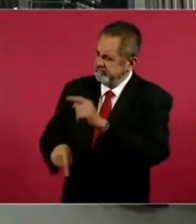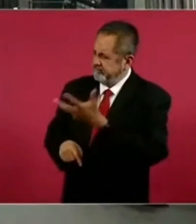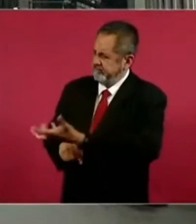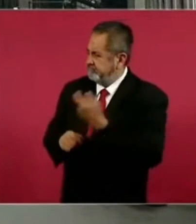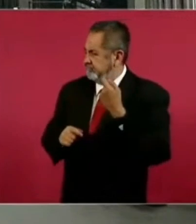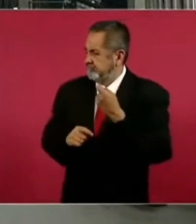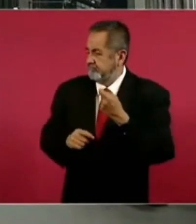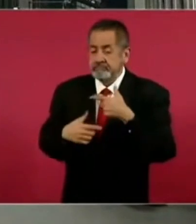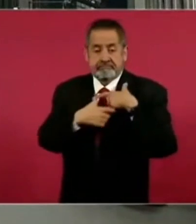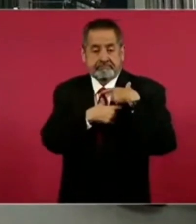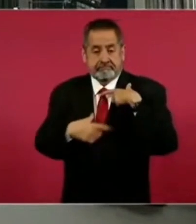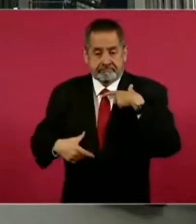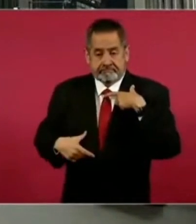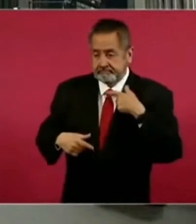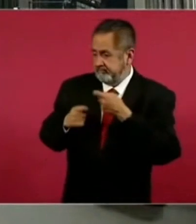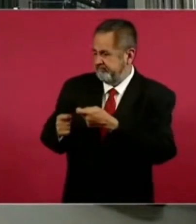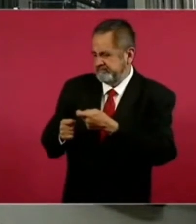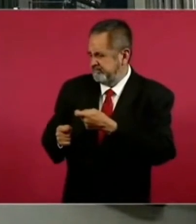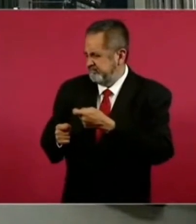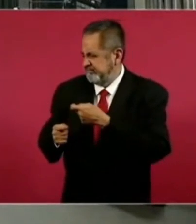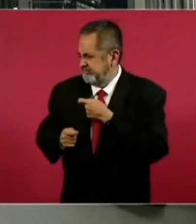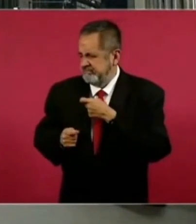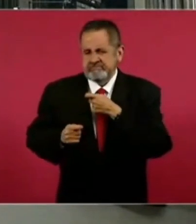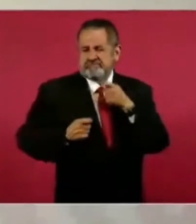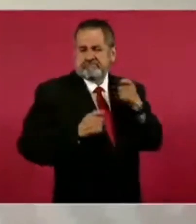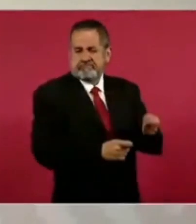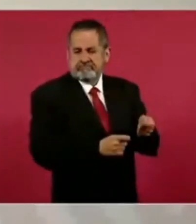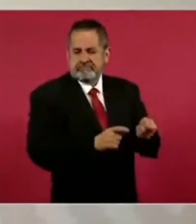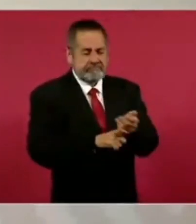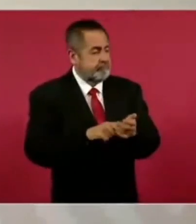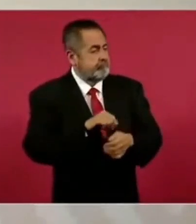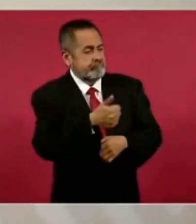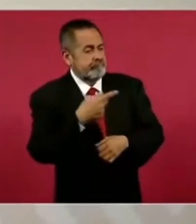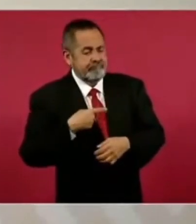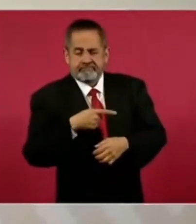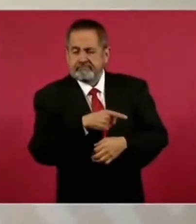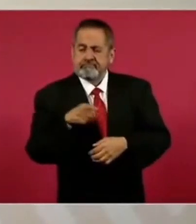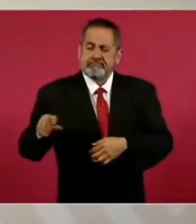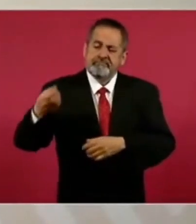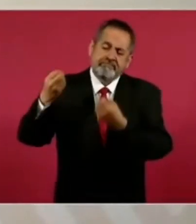quitar el derecho a la esperanza.